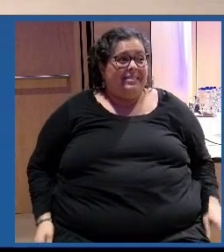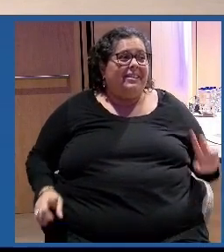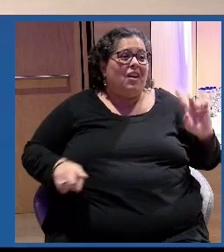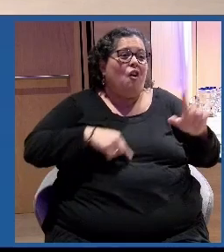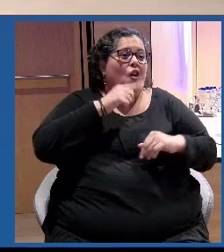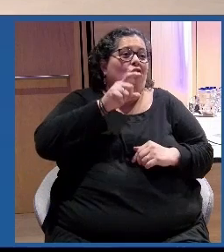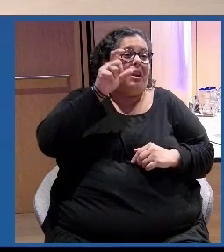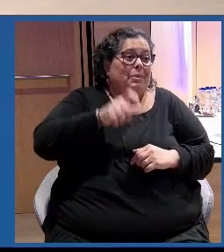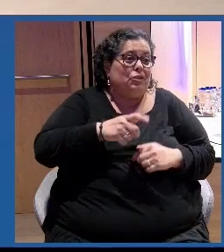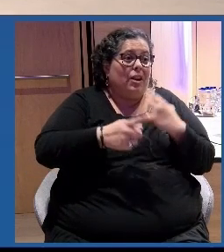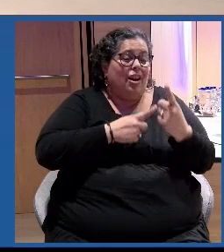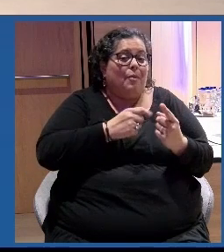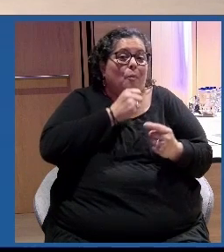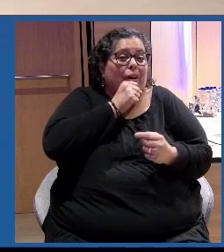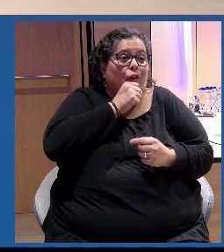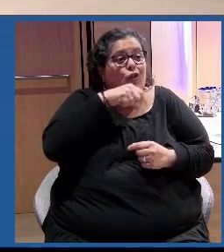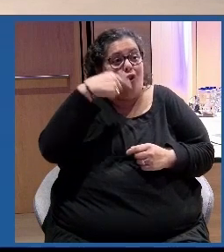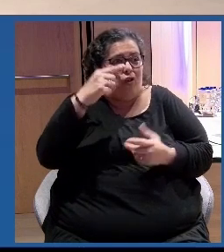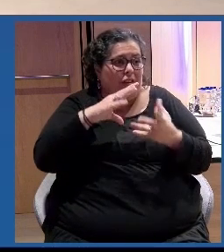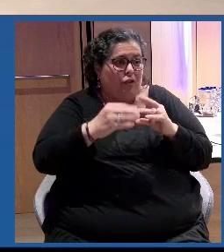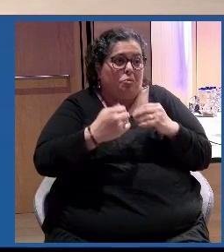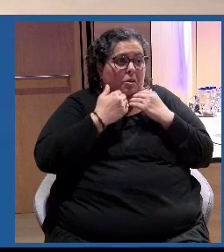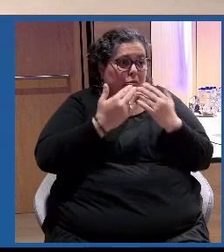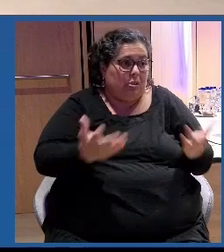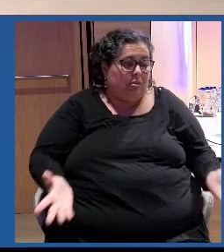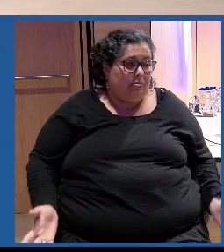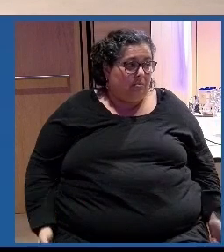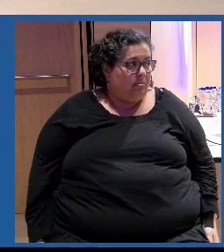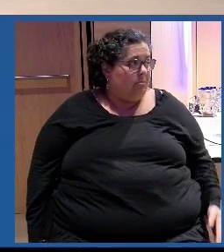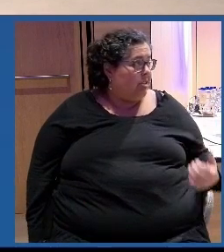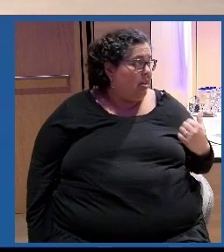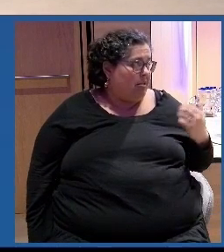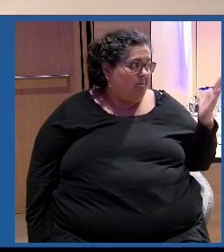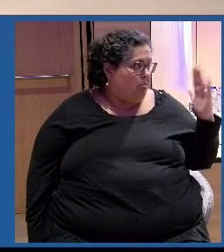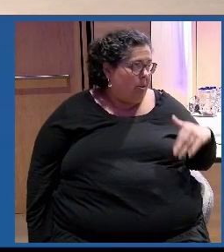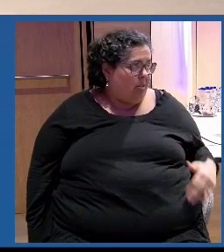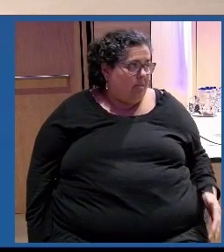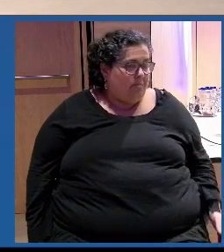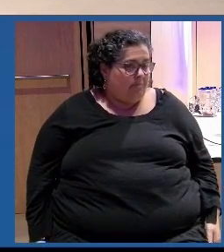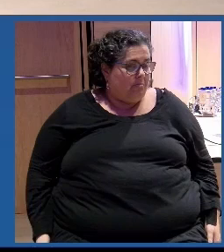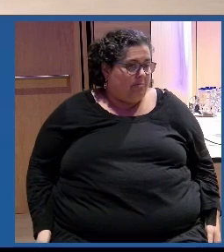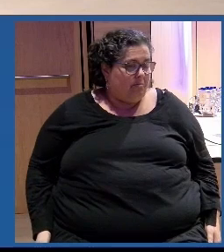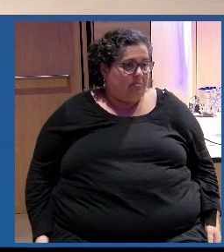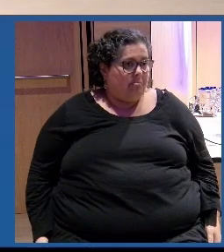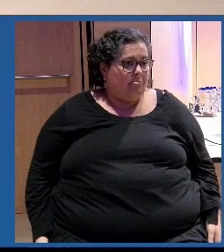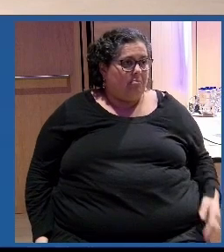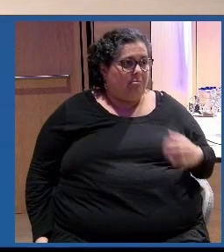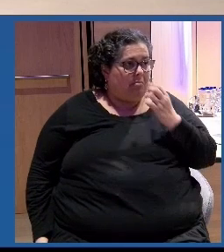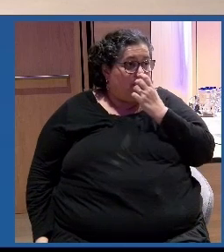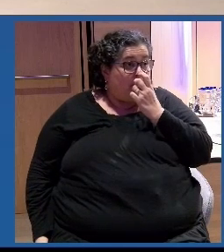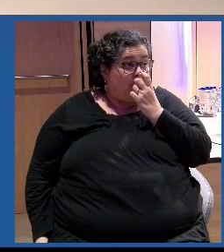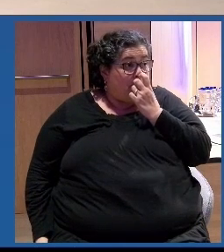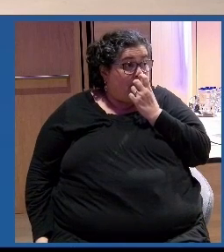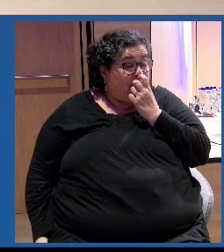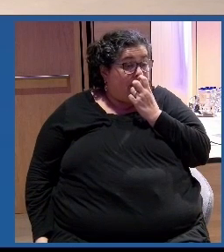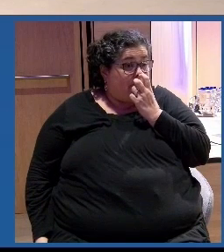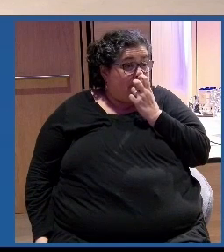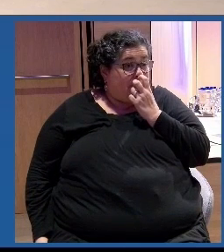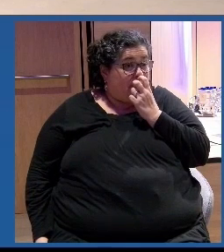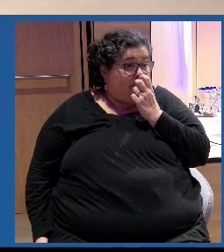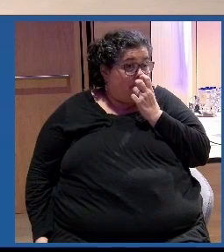visitar no es solicitar, pero para nosotros es importante que mantenemos, ¿no es cierto?, en términos numéricos,